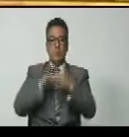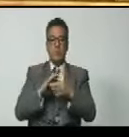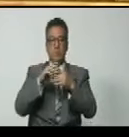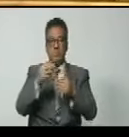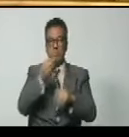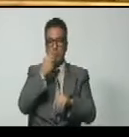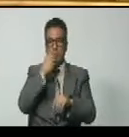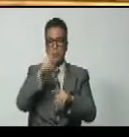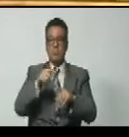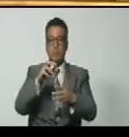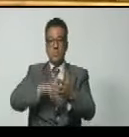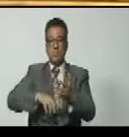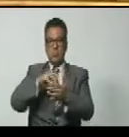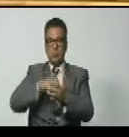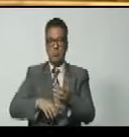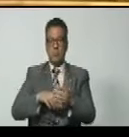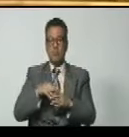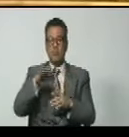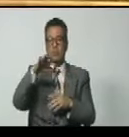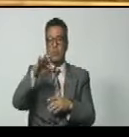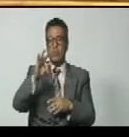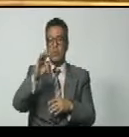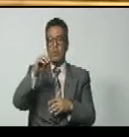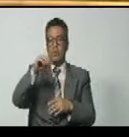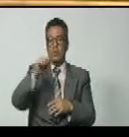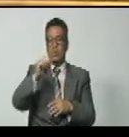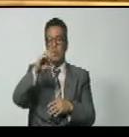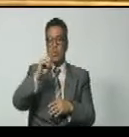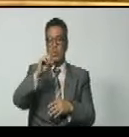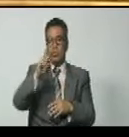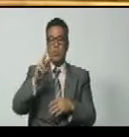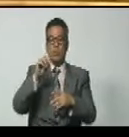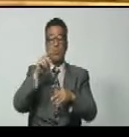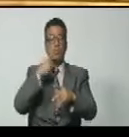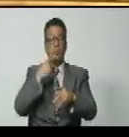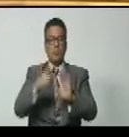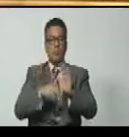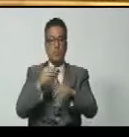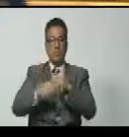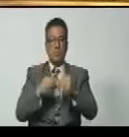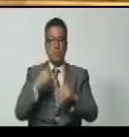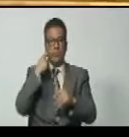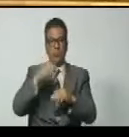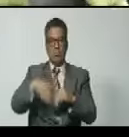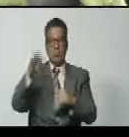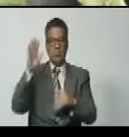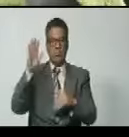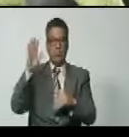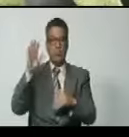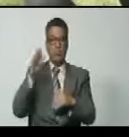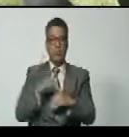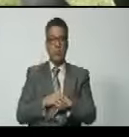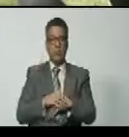para la Alimentación y la Agricultura, FAO, sírvanse manifestarlo con la señal de costumbre.